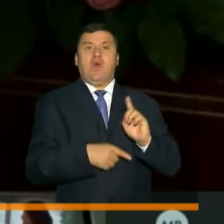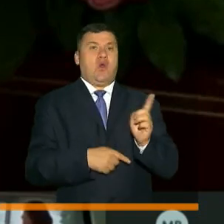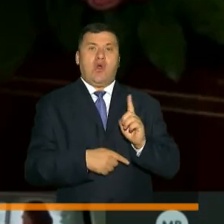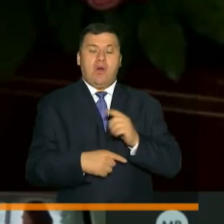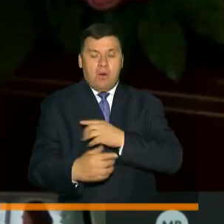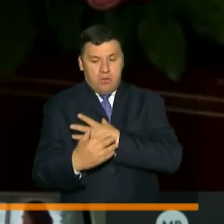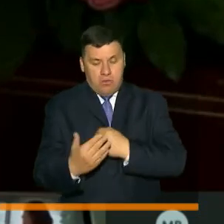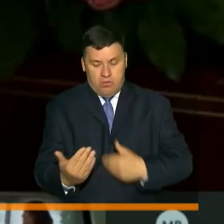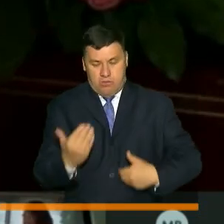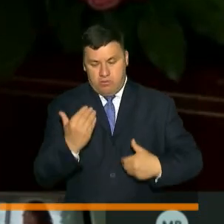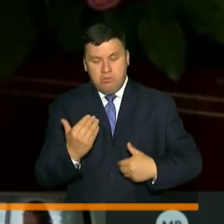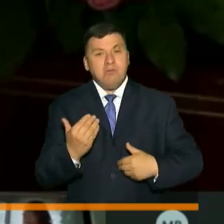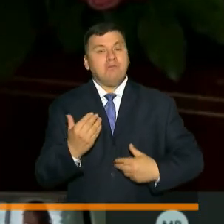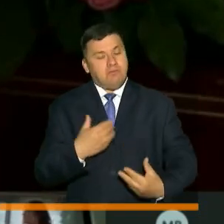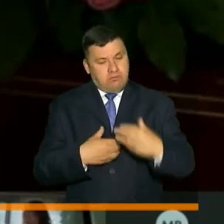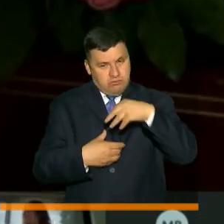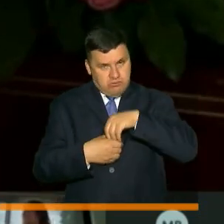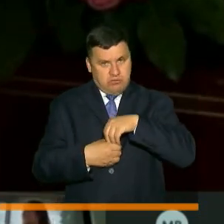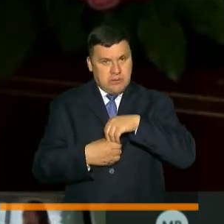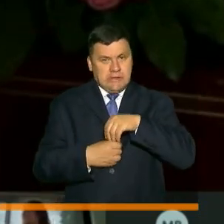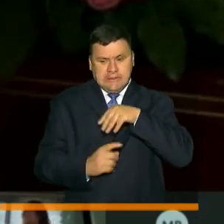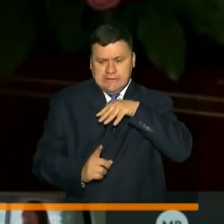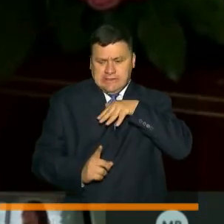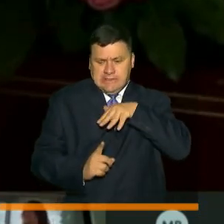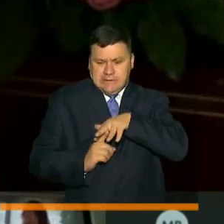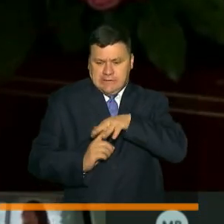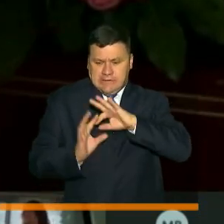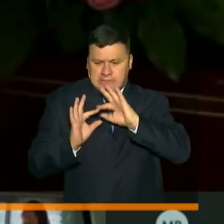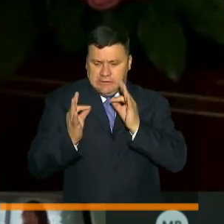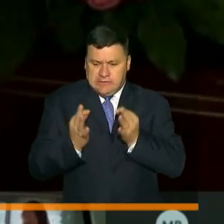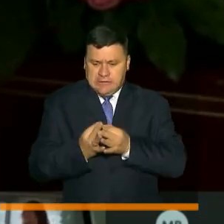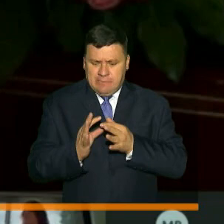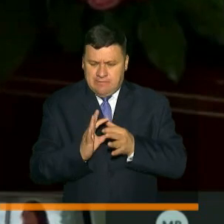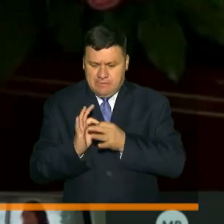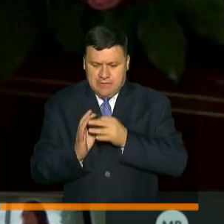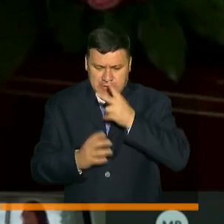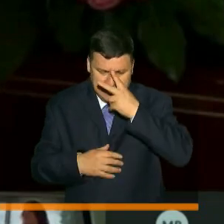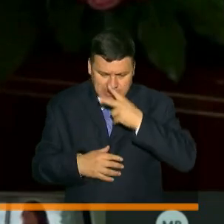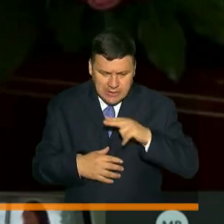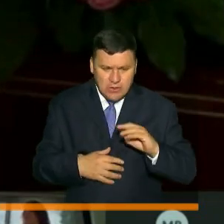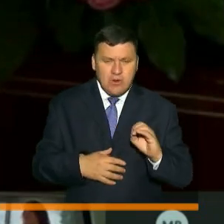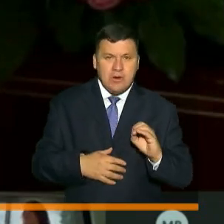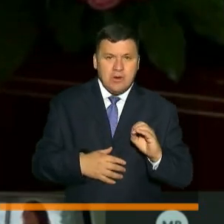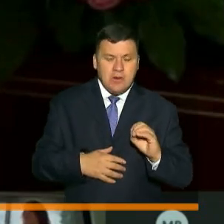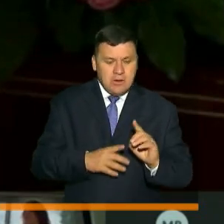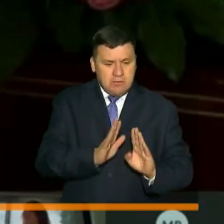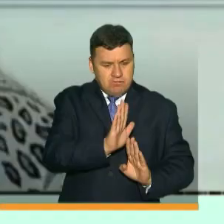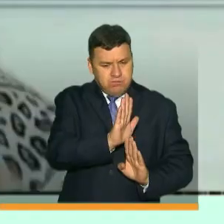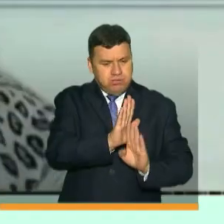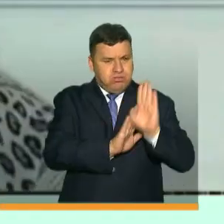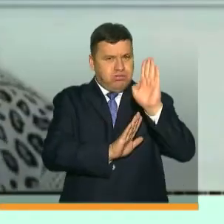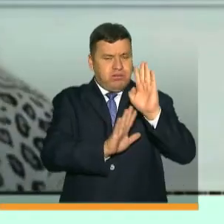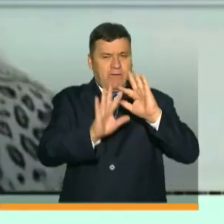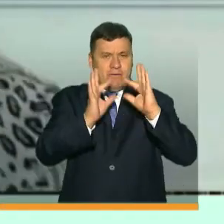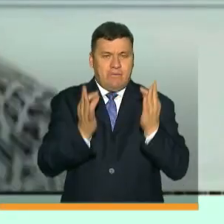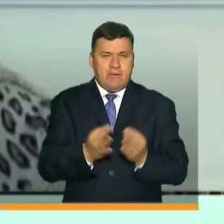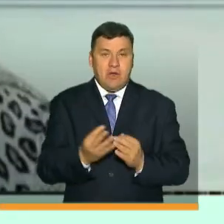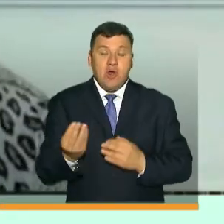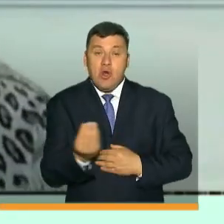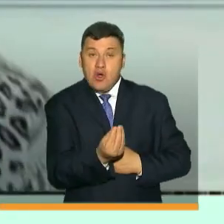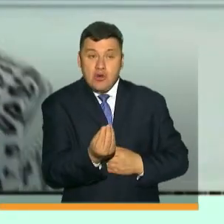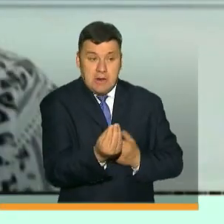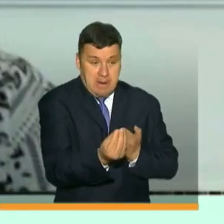La lactancia materna es un efecto de familia. Los hijos son el desarrollo de una familia. La